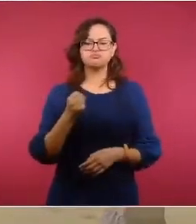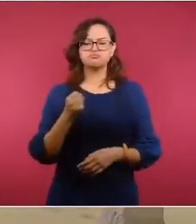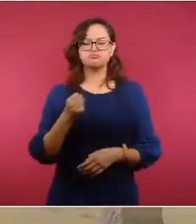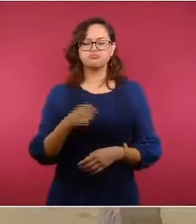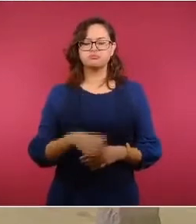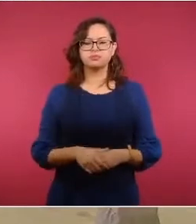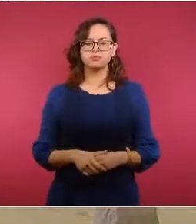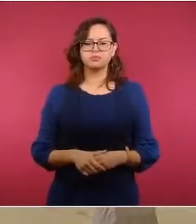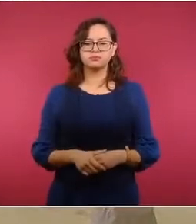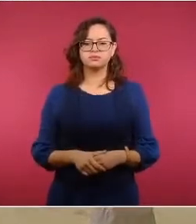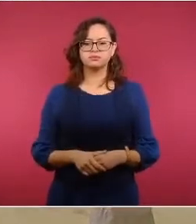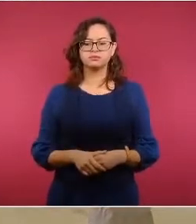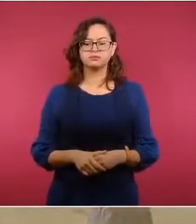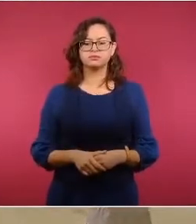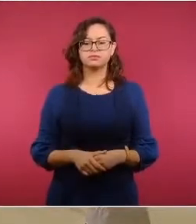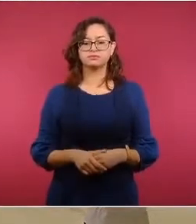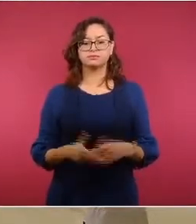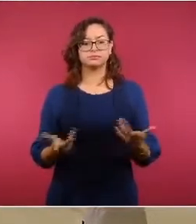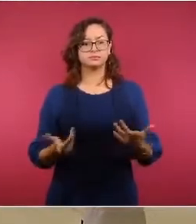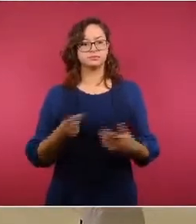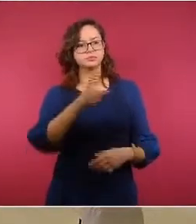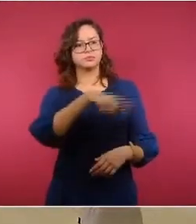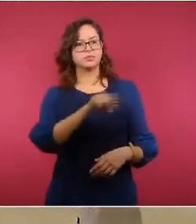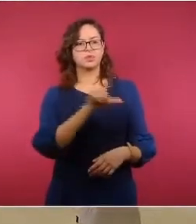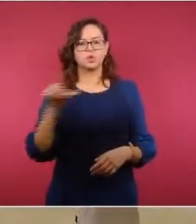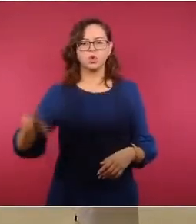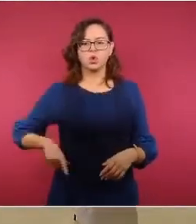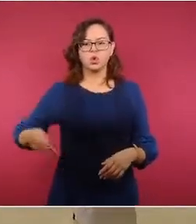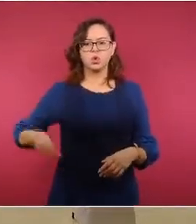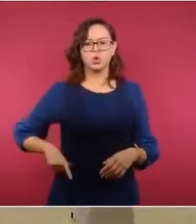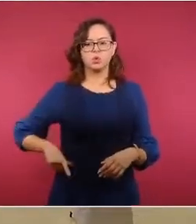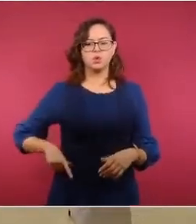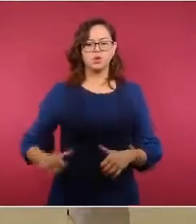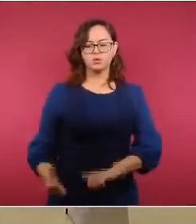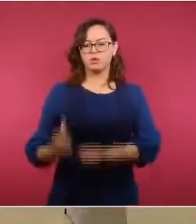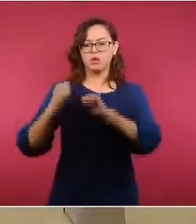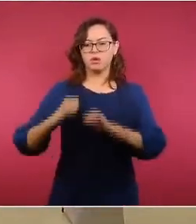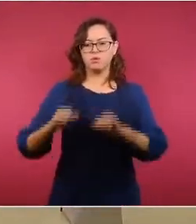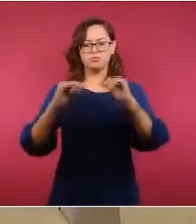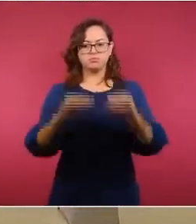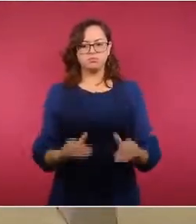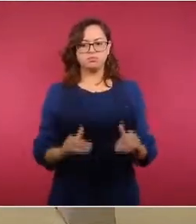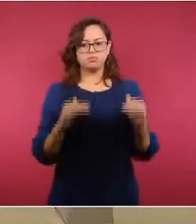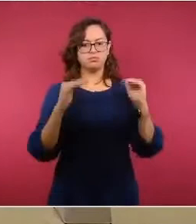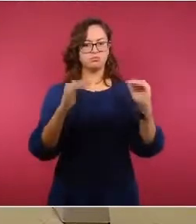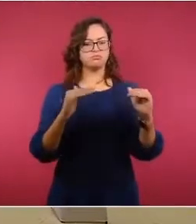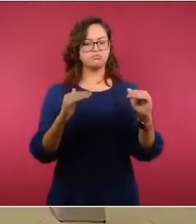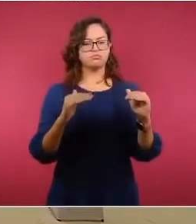y los altos funcionarios vivían